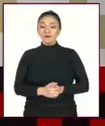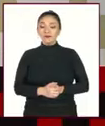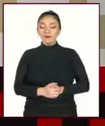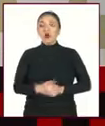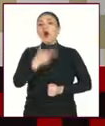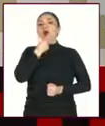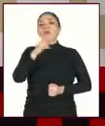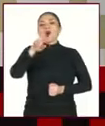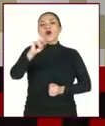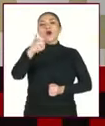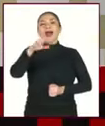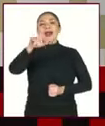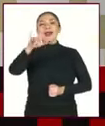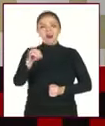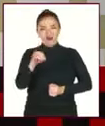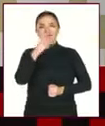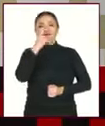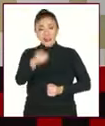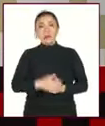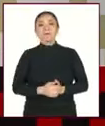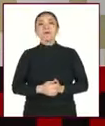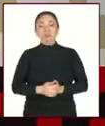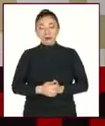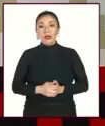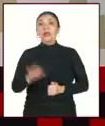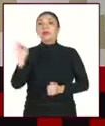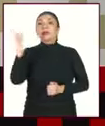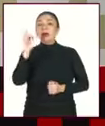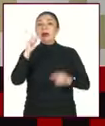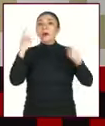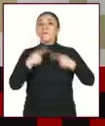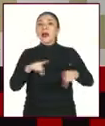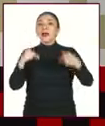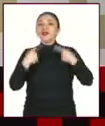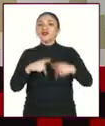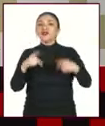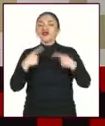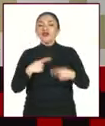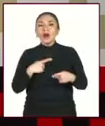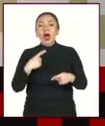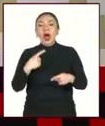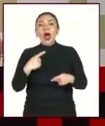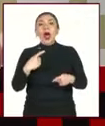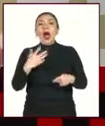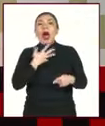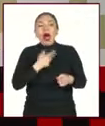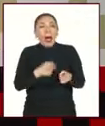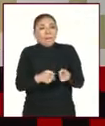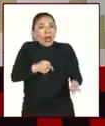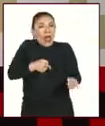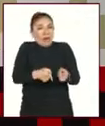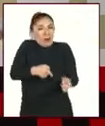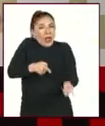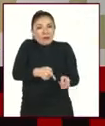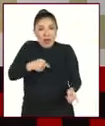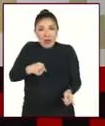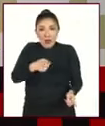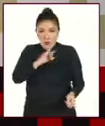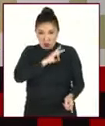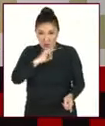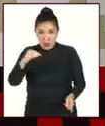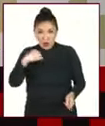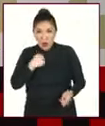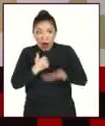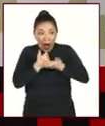Rogelio Martínez y él nos dice, durante una convulsión, ¿se debe introducir un objeto en la boca de la persona para evitar que